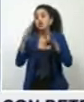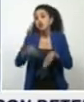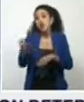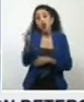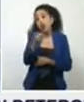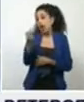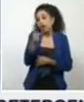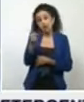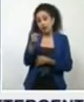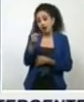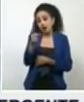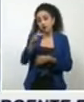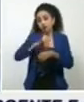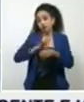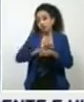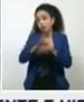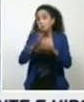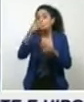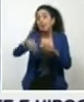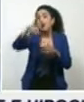que en el tránsito